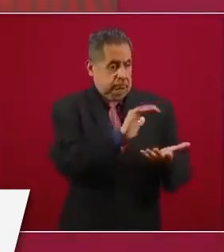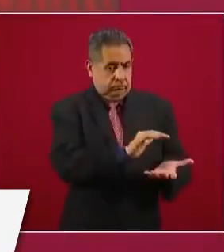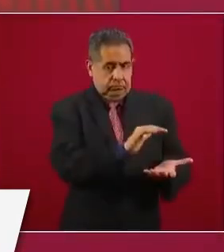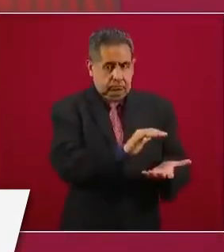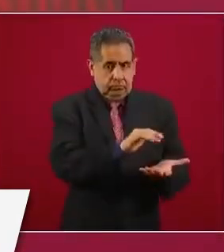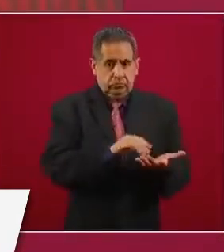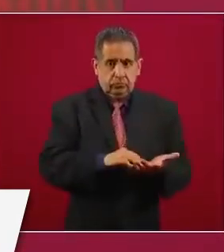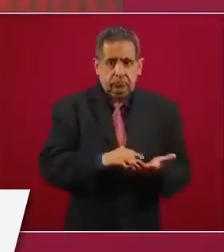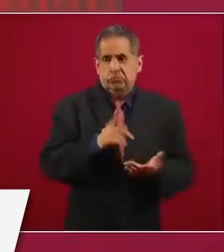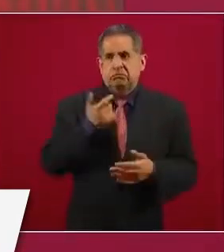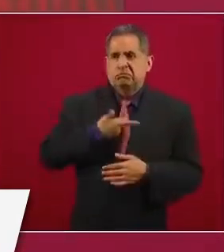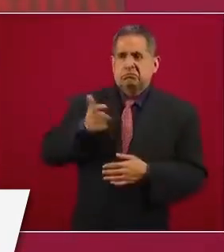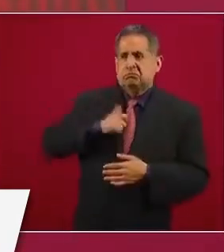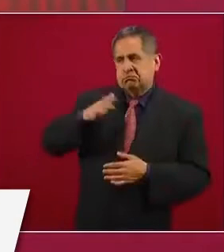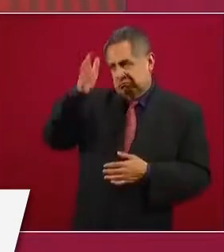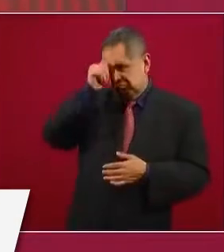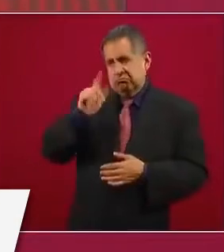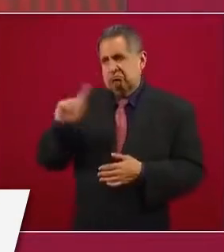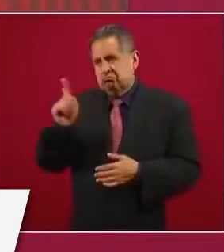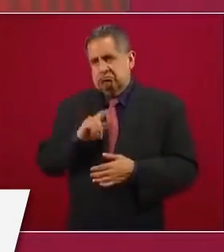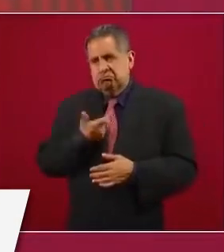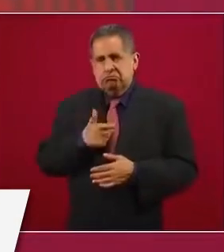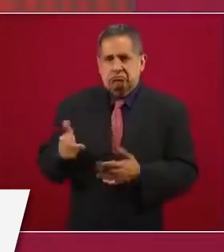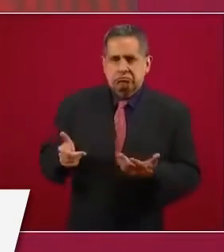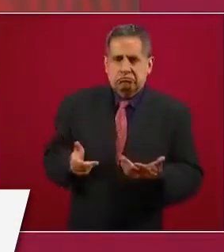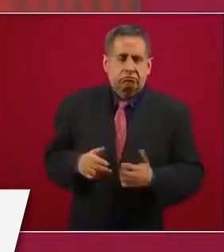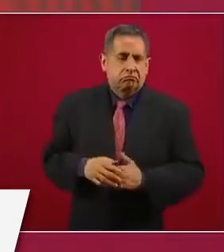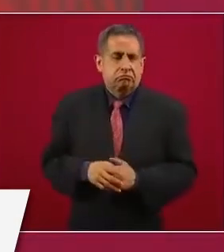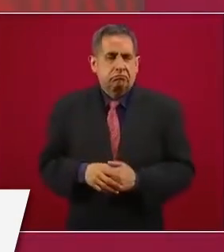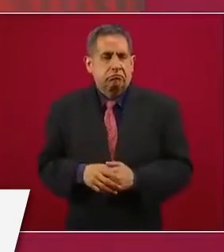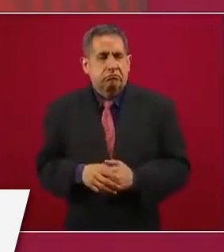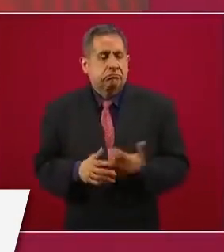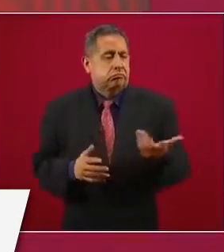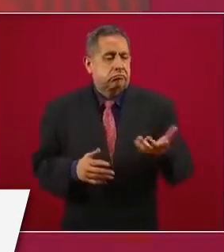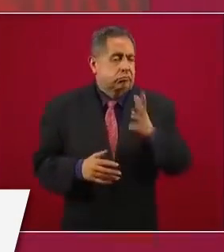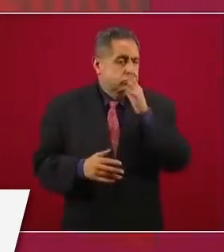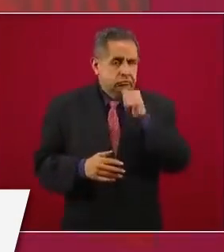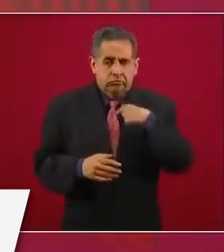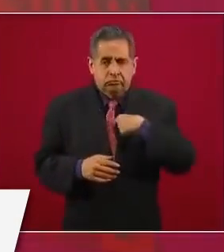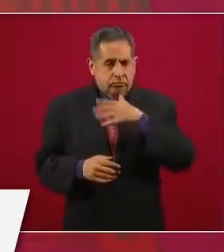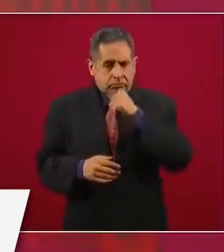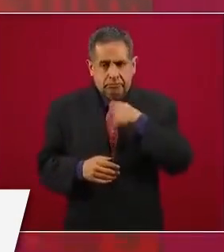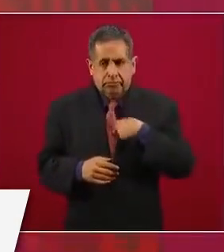no van a estar de acuerdo. La bolsa, entonces, va a seguir siendo la misma. No puedo yo